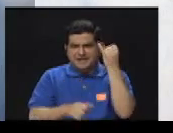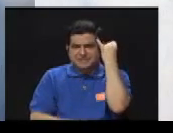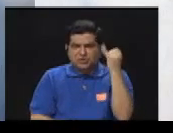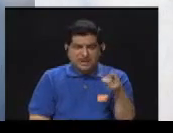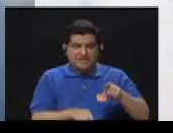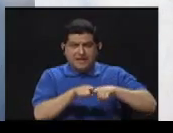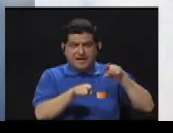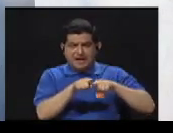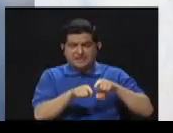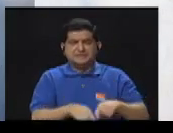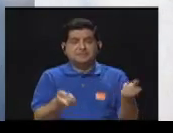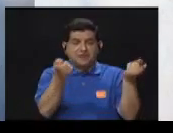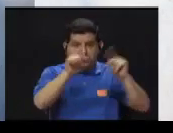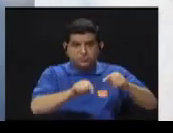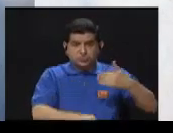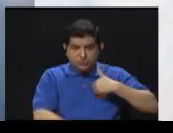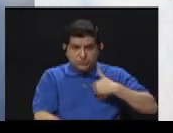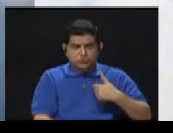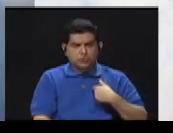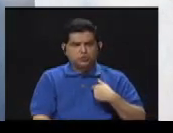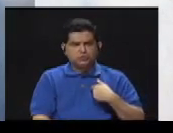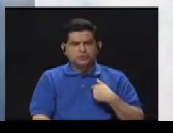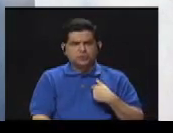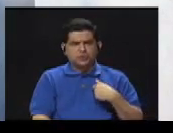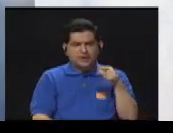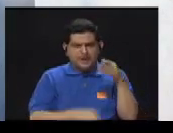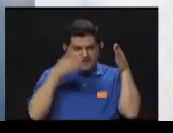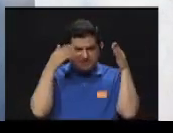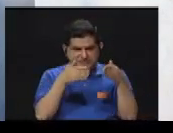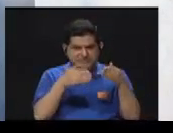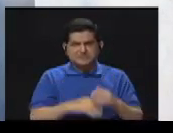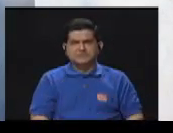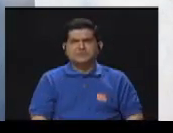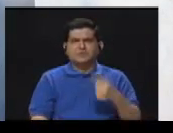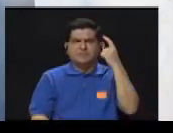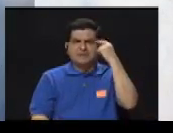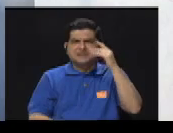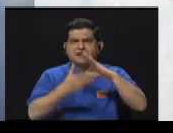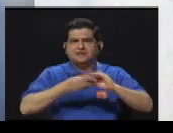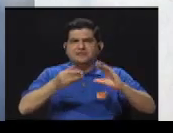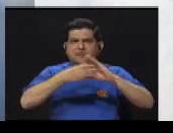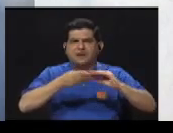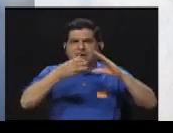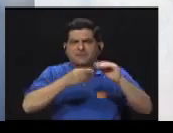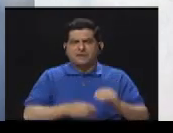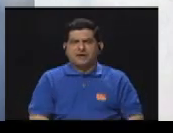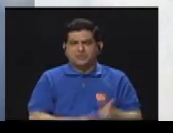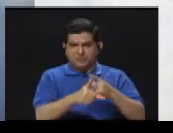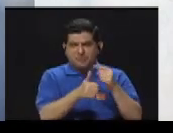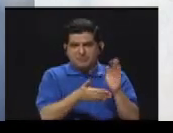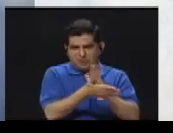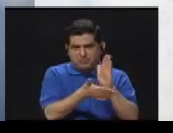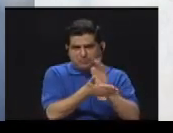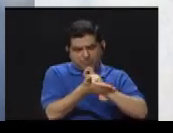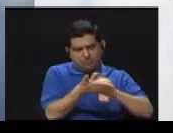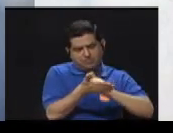esto de este hermano que le había pasado esto, empecé como a centrarme en eso, en la construcción del relato, digamos, en papel.